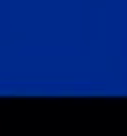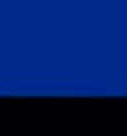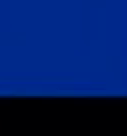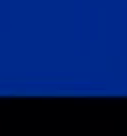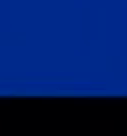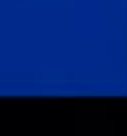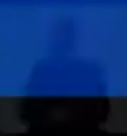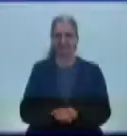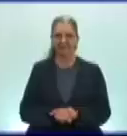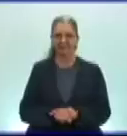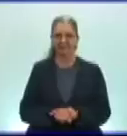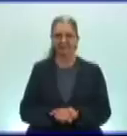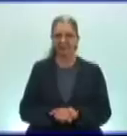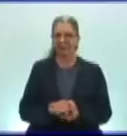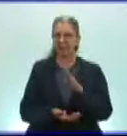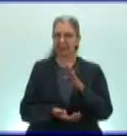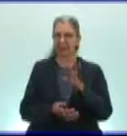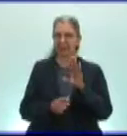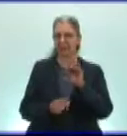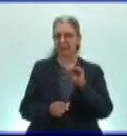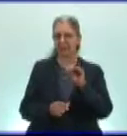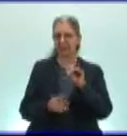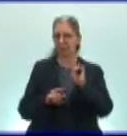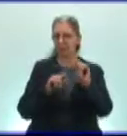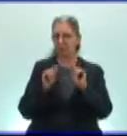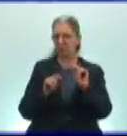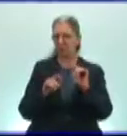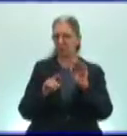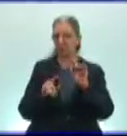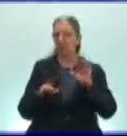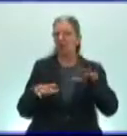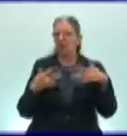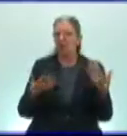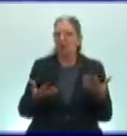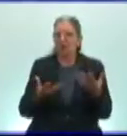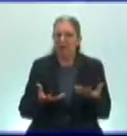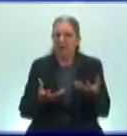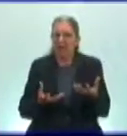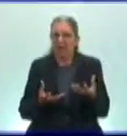En el inciso B nos preguntaban cuál es su carga nuclear.